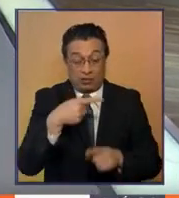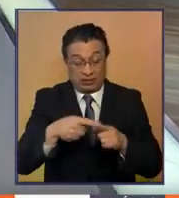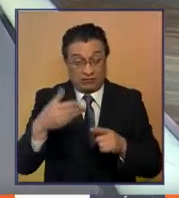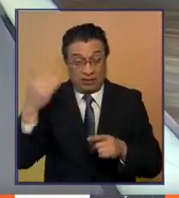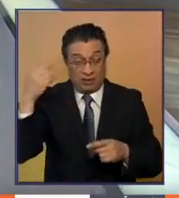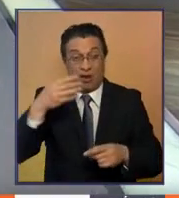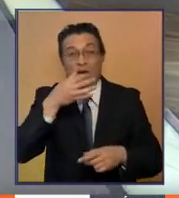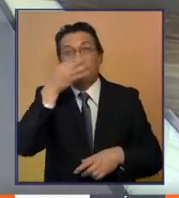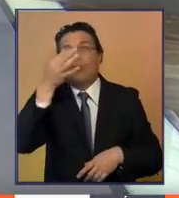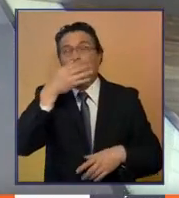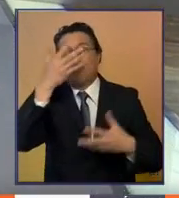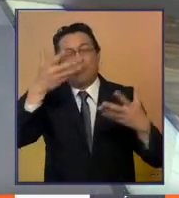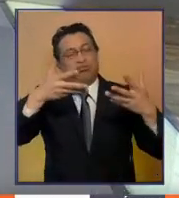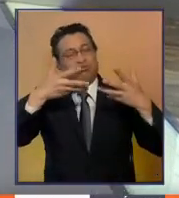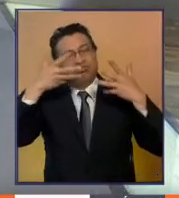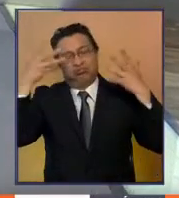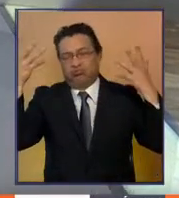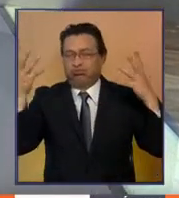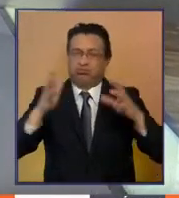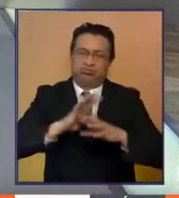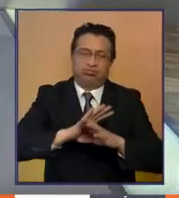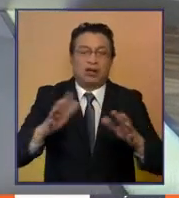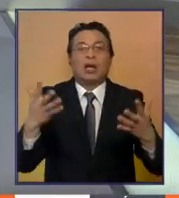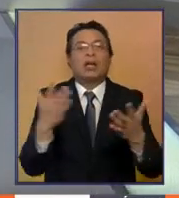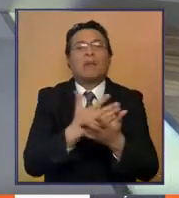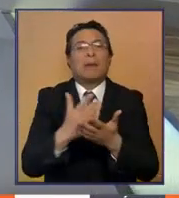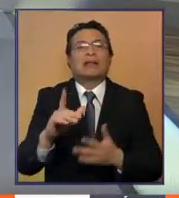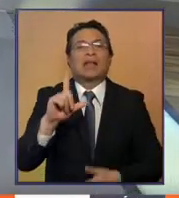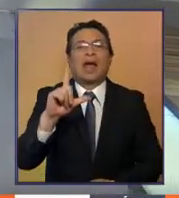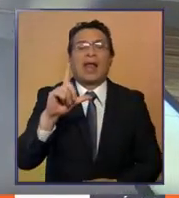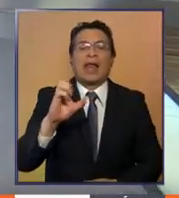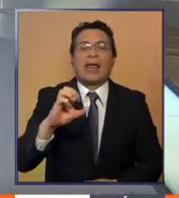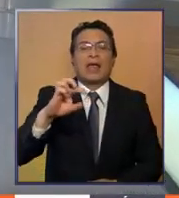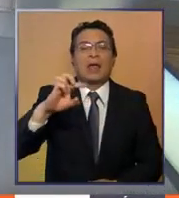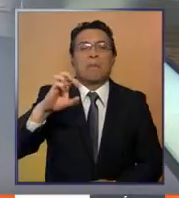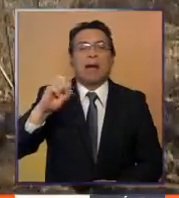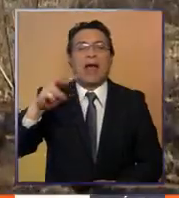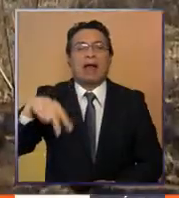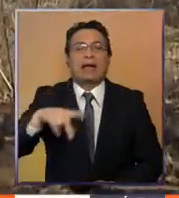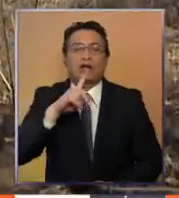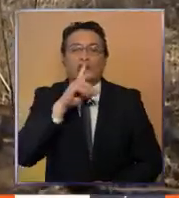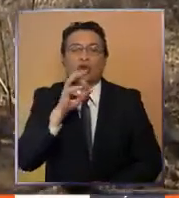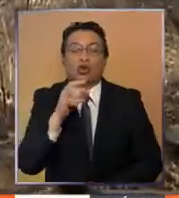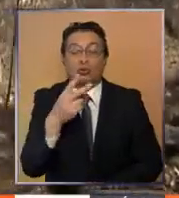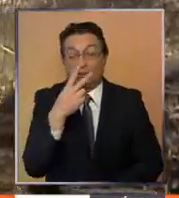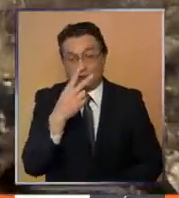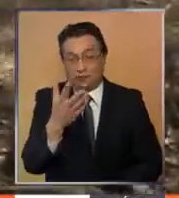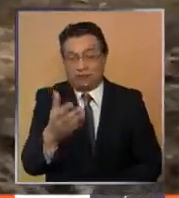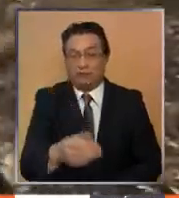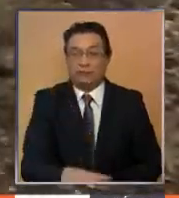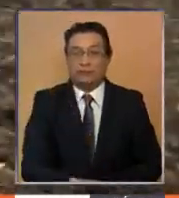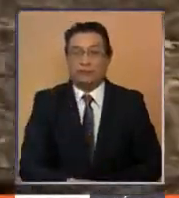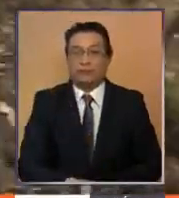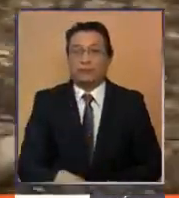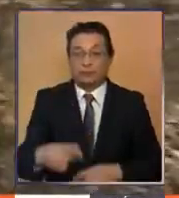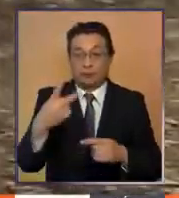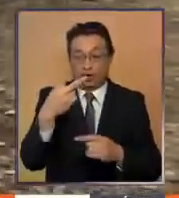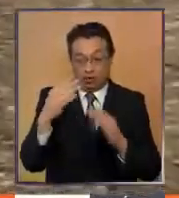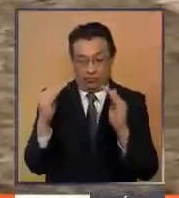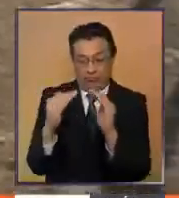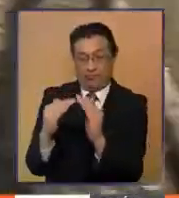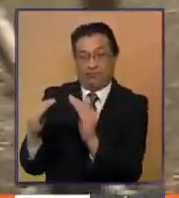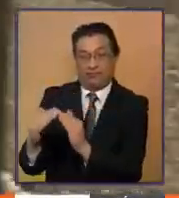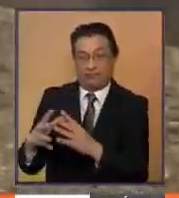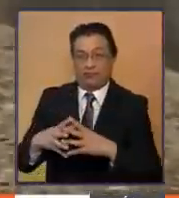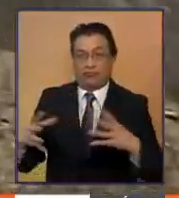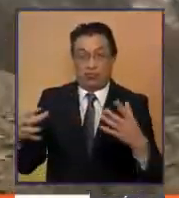contaminó el aire que respiran. ¿Qué pasa con Lepanto? Lo vemos en la siguiente nota. A este lado, dos condominios